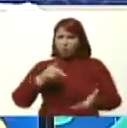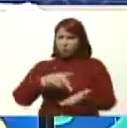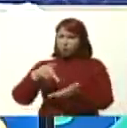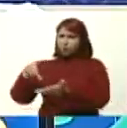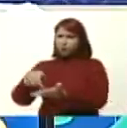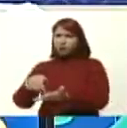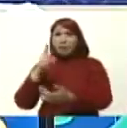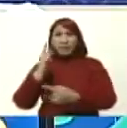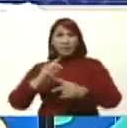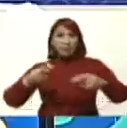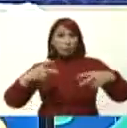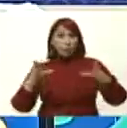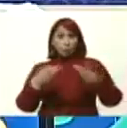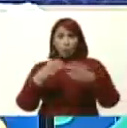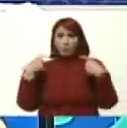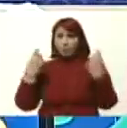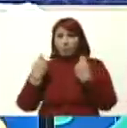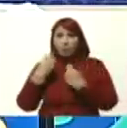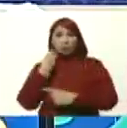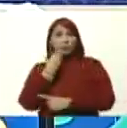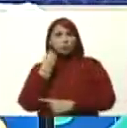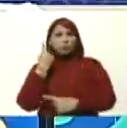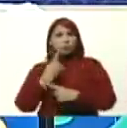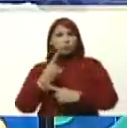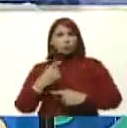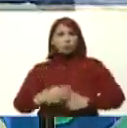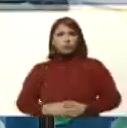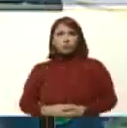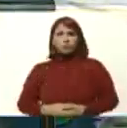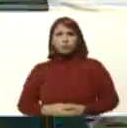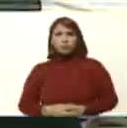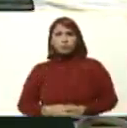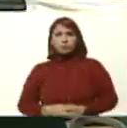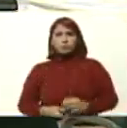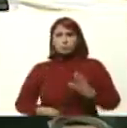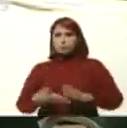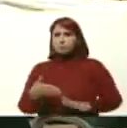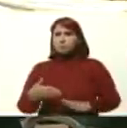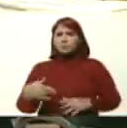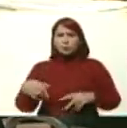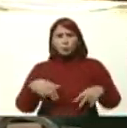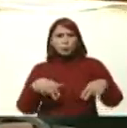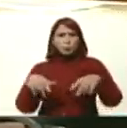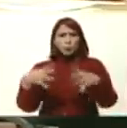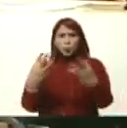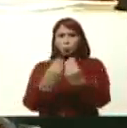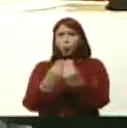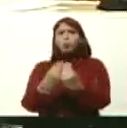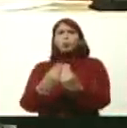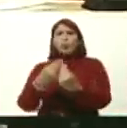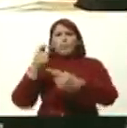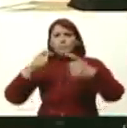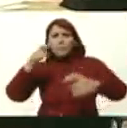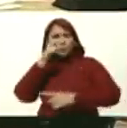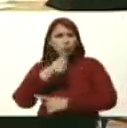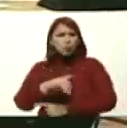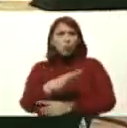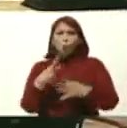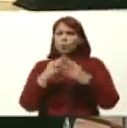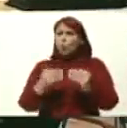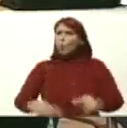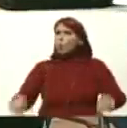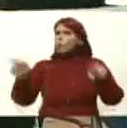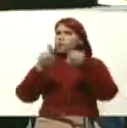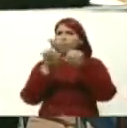un comando de campaña de la juventud, para irse a pie con la gente de a pie, todos juntos